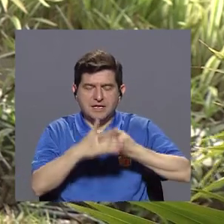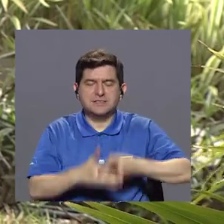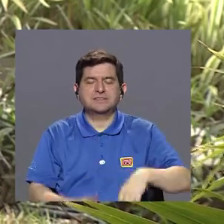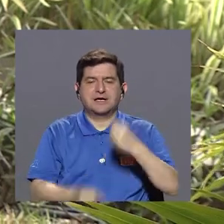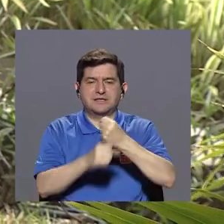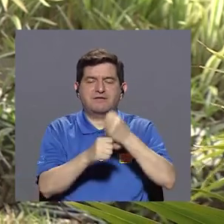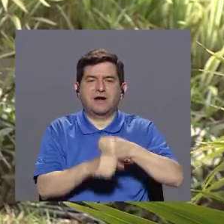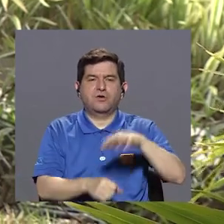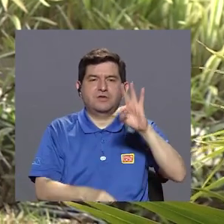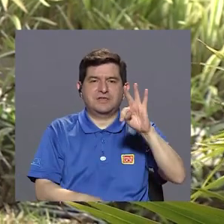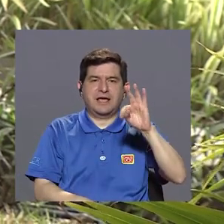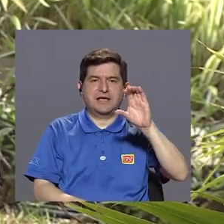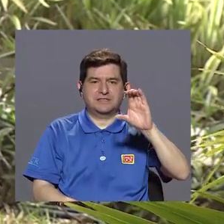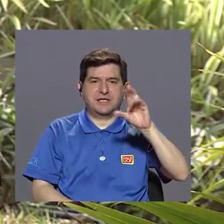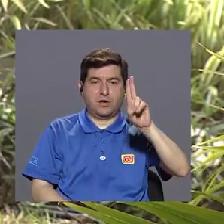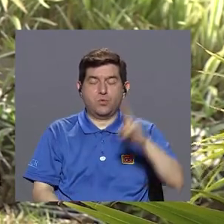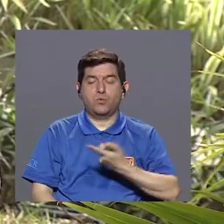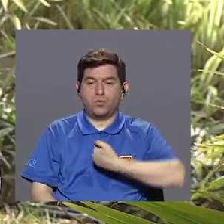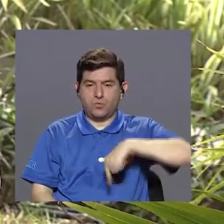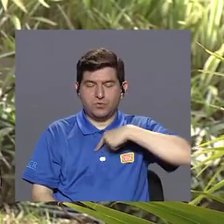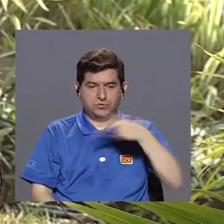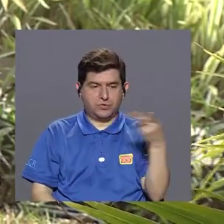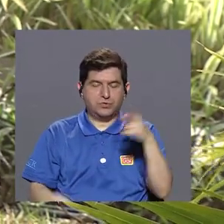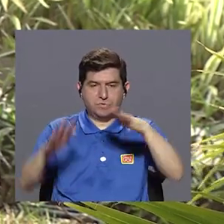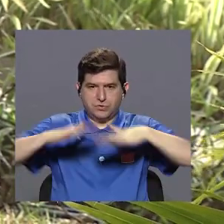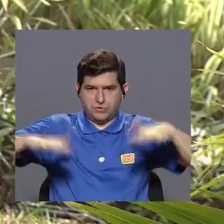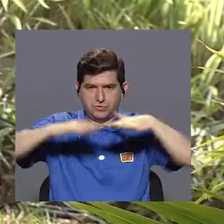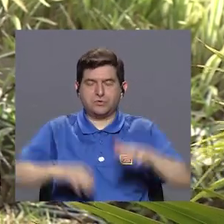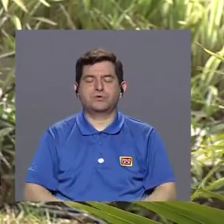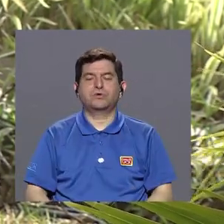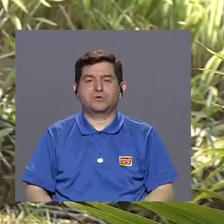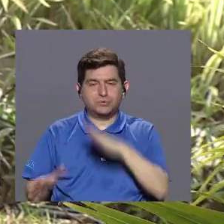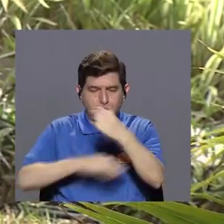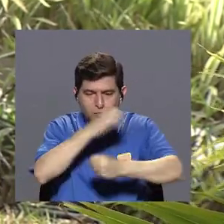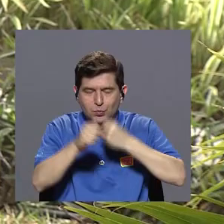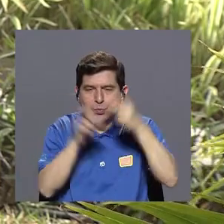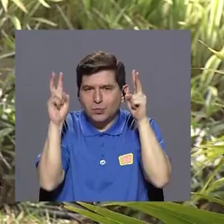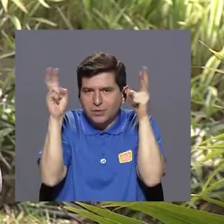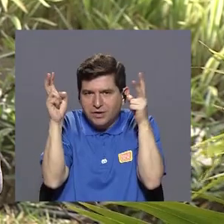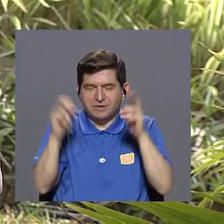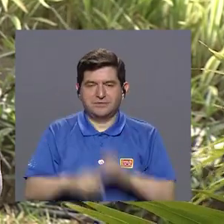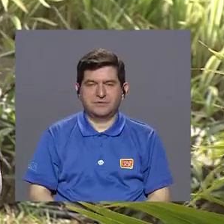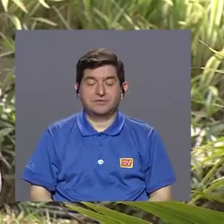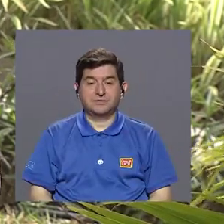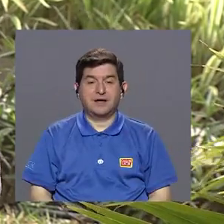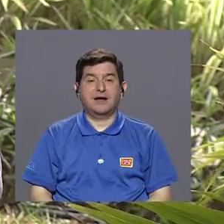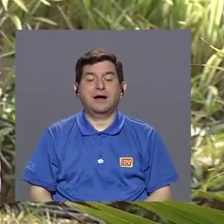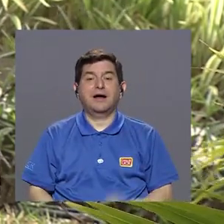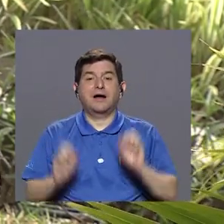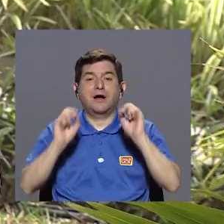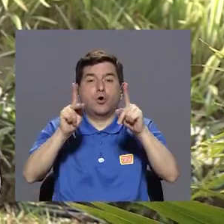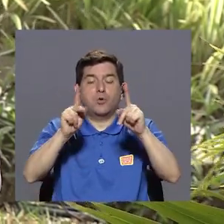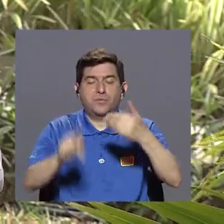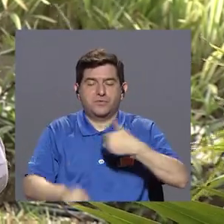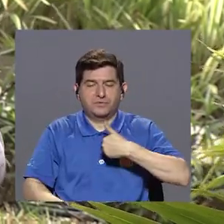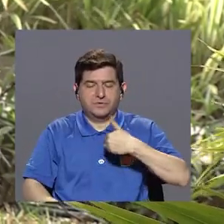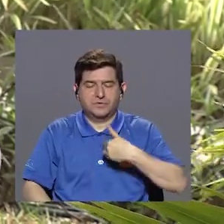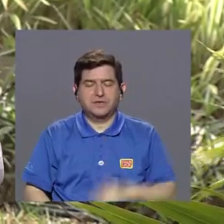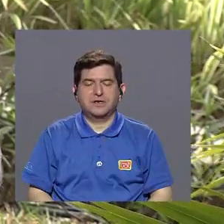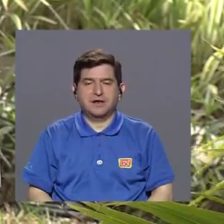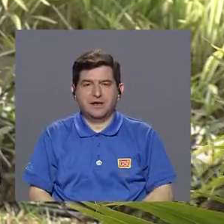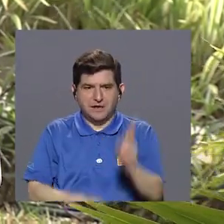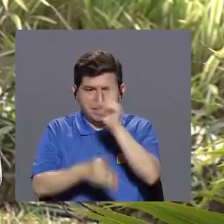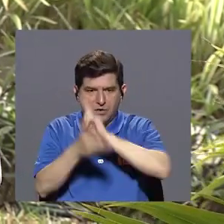comunal universitario. Entonces estamos de uh-huh. aniversario en ambos espacios. Como le dije al principio, esta es la ventana de la universidad hacia